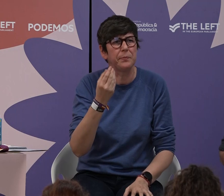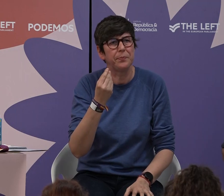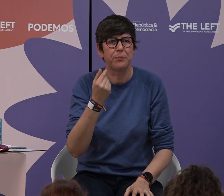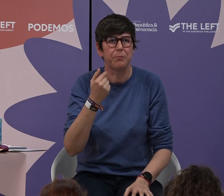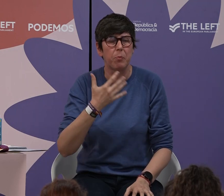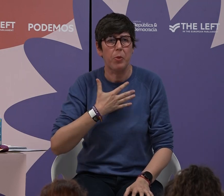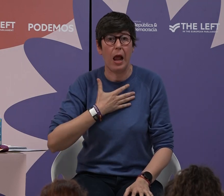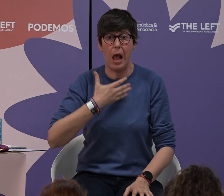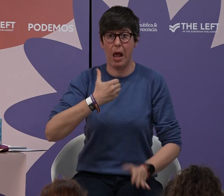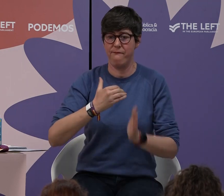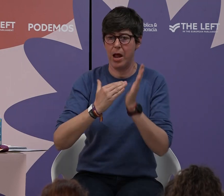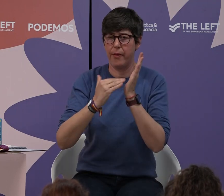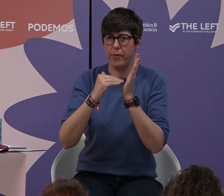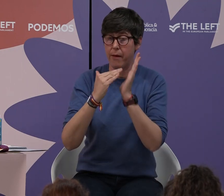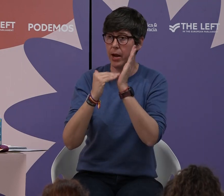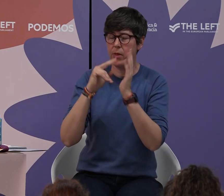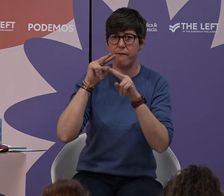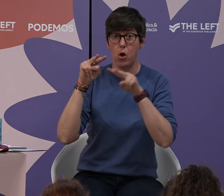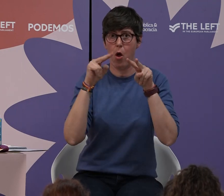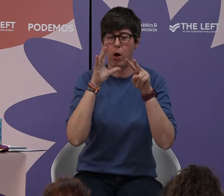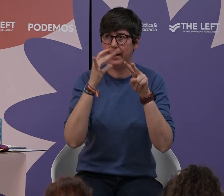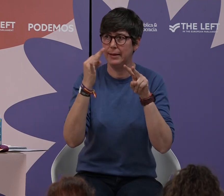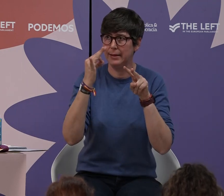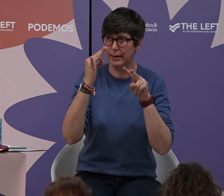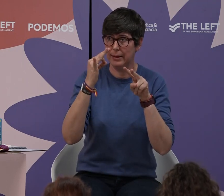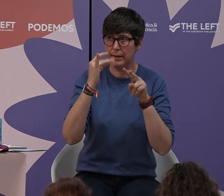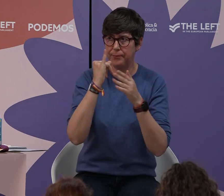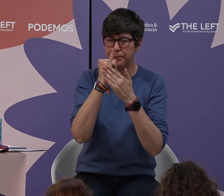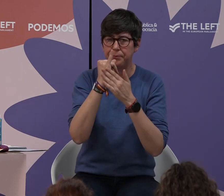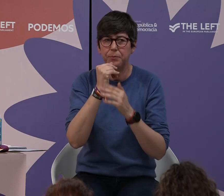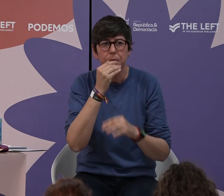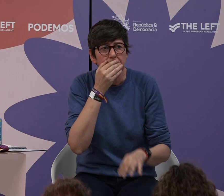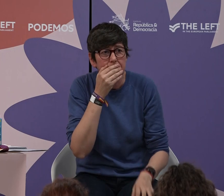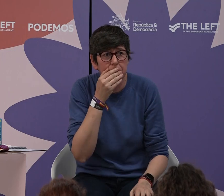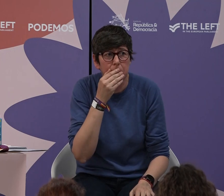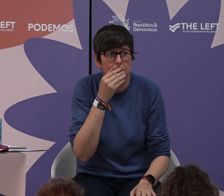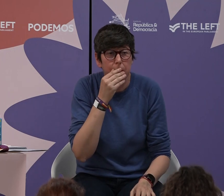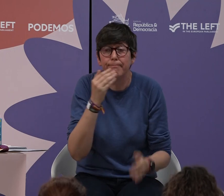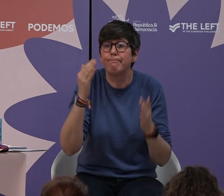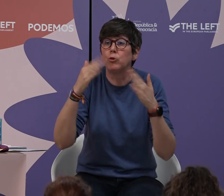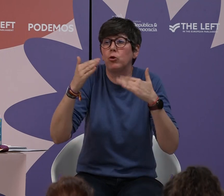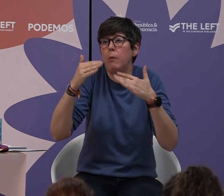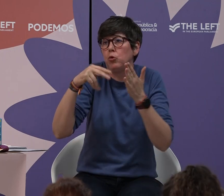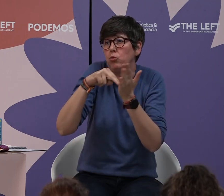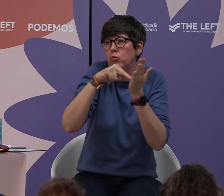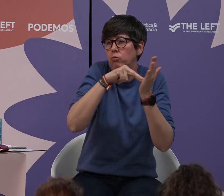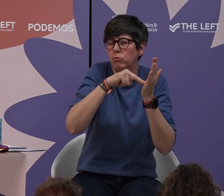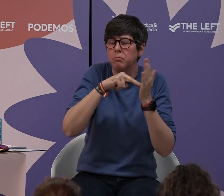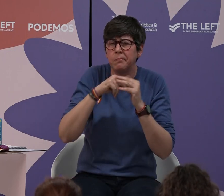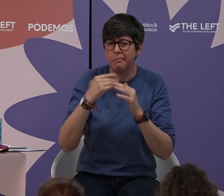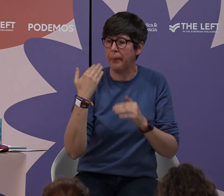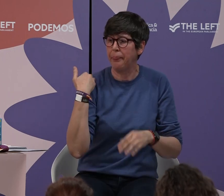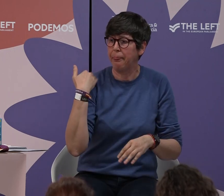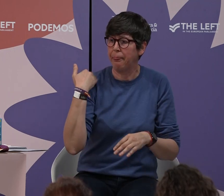yo utilizo mucho Bueno lo que estoy viendo ahora en la ciudad de valencia desde la institución donde estoy